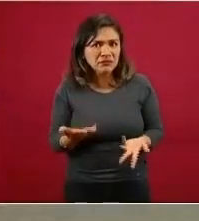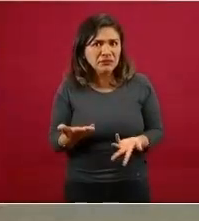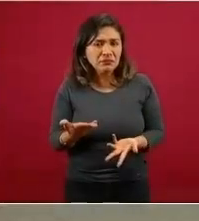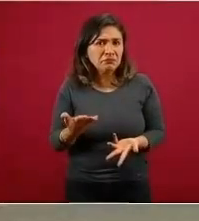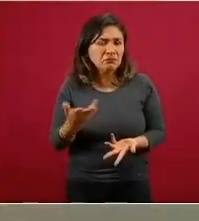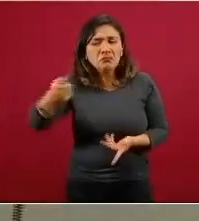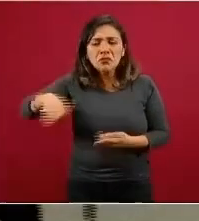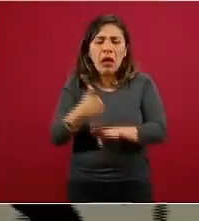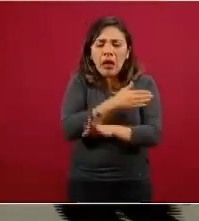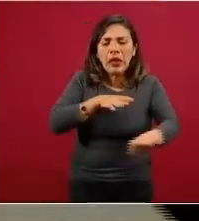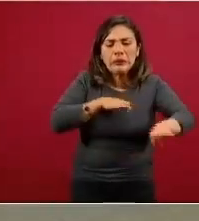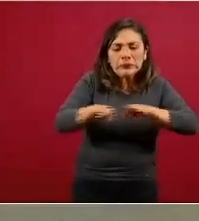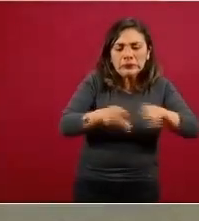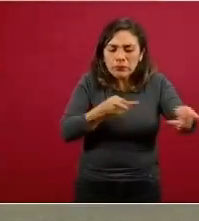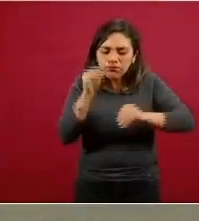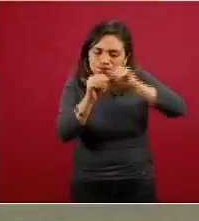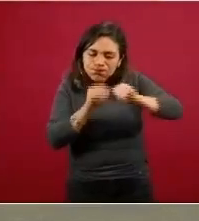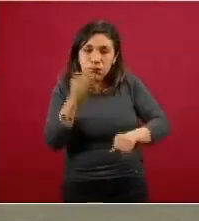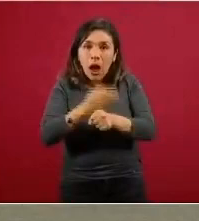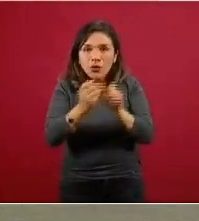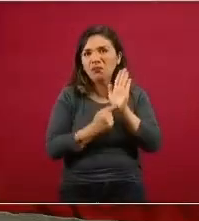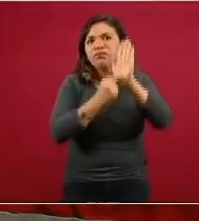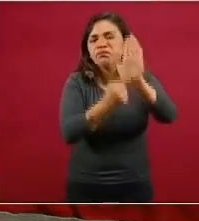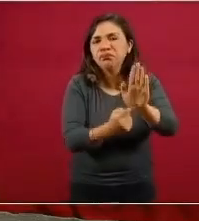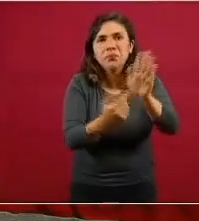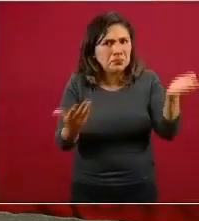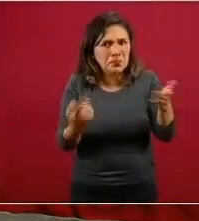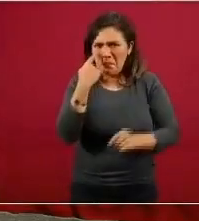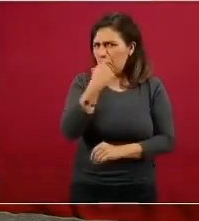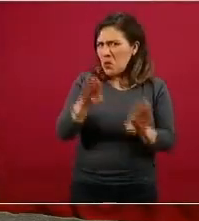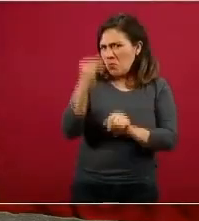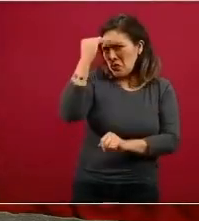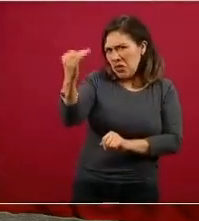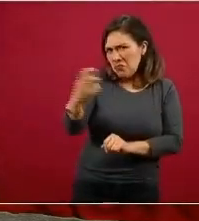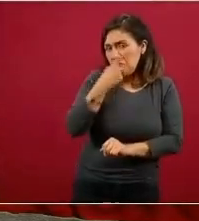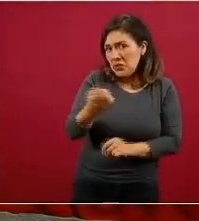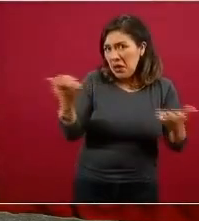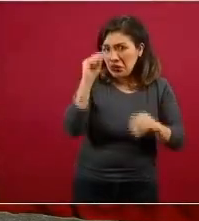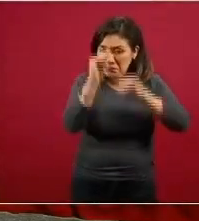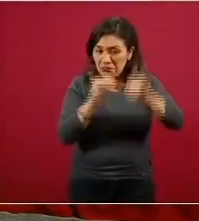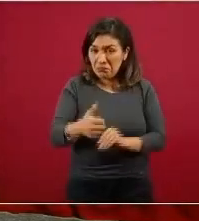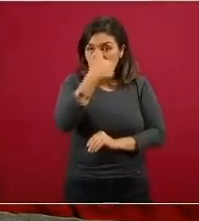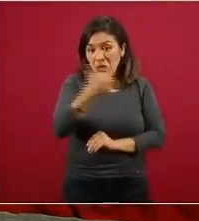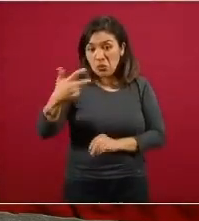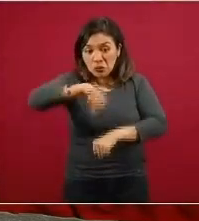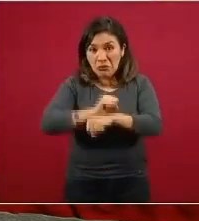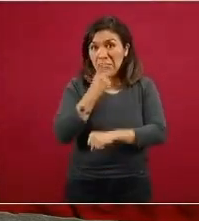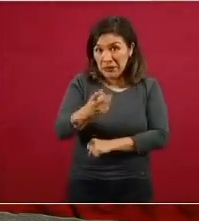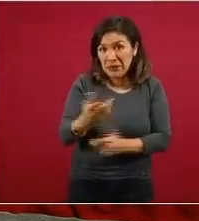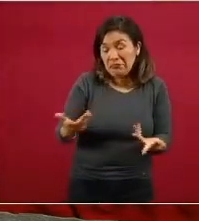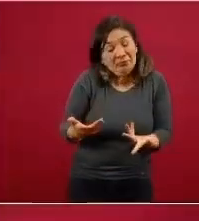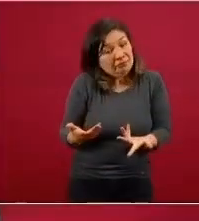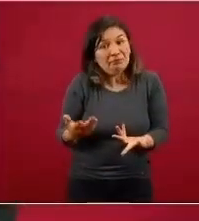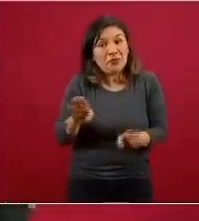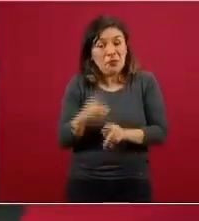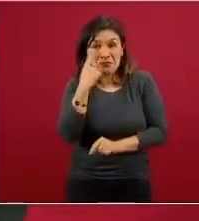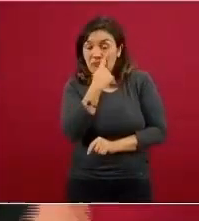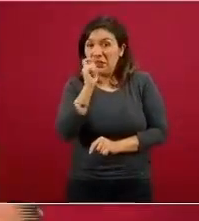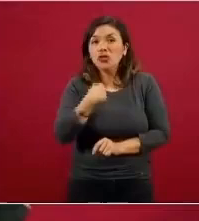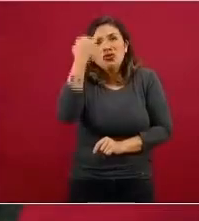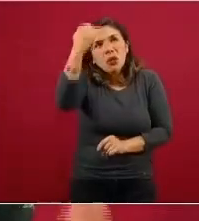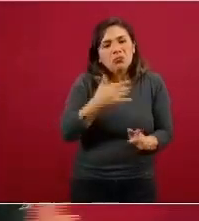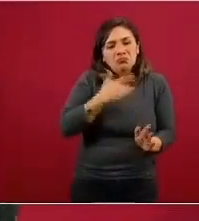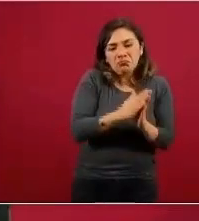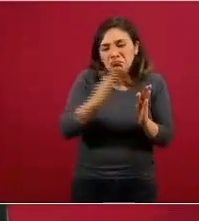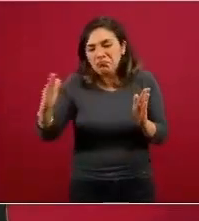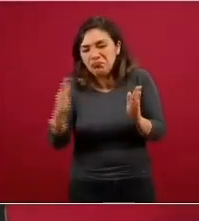a lo mejor estuvieron trabajando en el documento, lo presentan ahora. Llama la atención el tiempo que de esa fórmula de 6 a 8 semanas dijeron, ¿verdad? Es más o menos el tiempo que